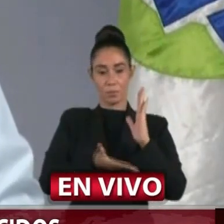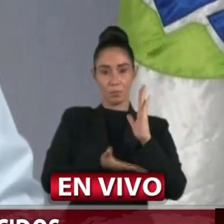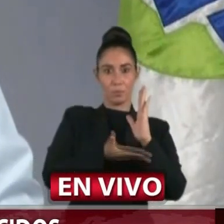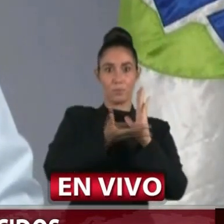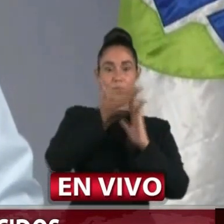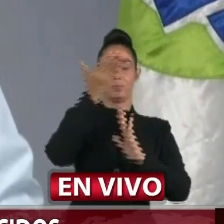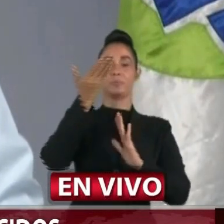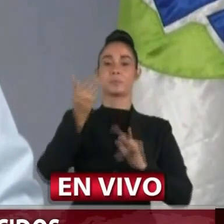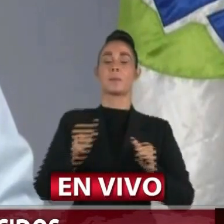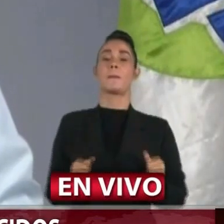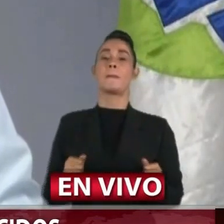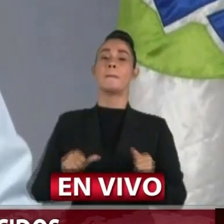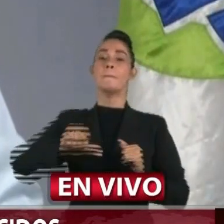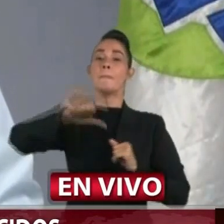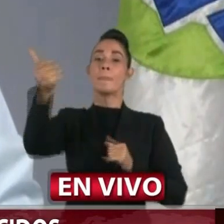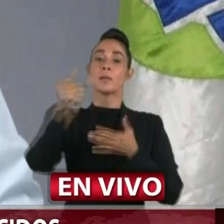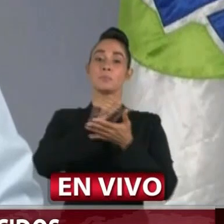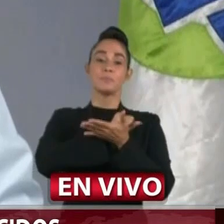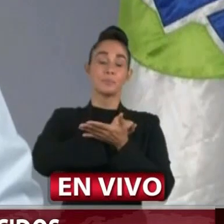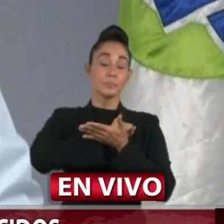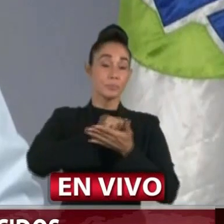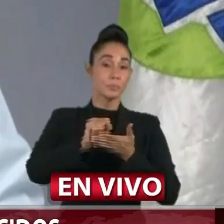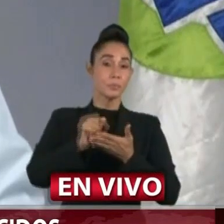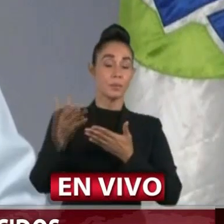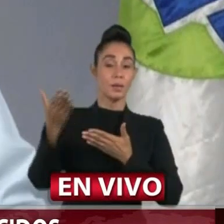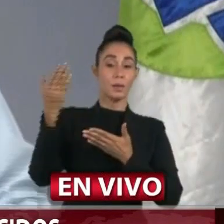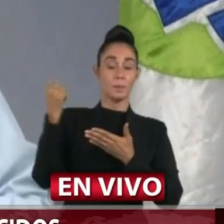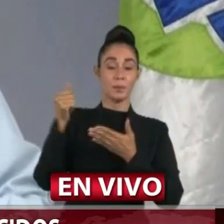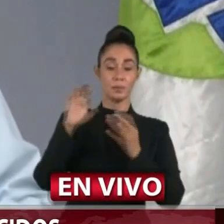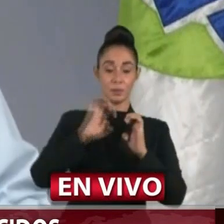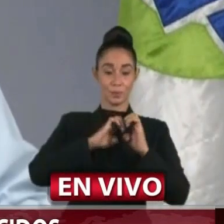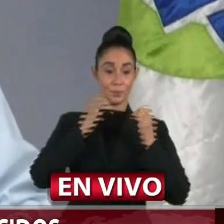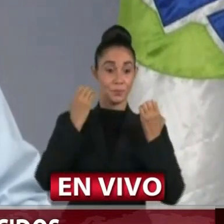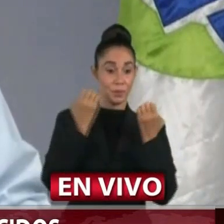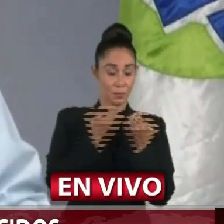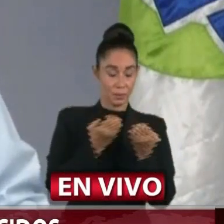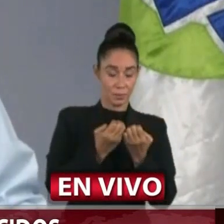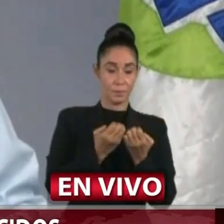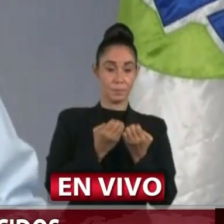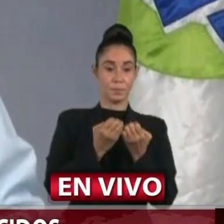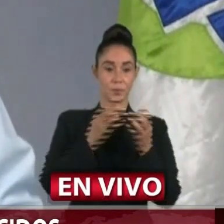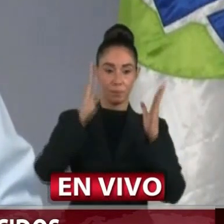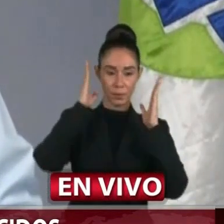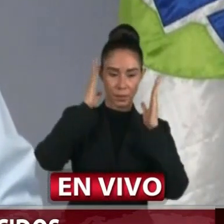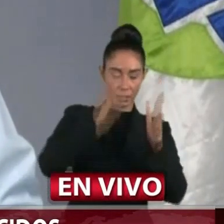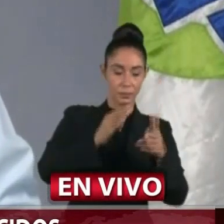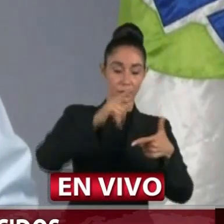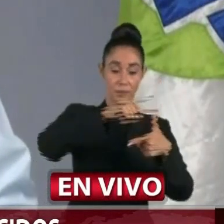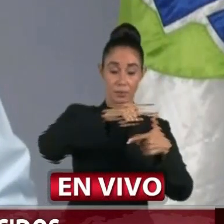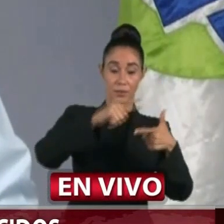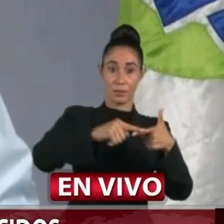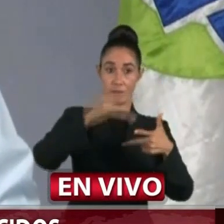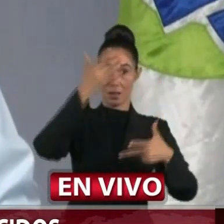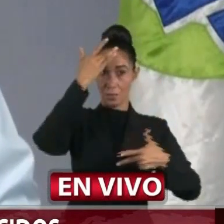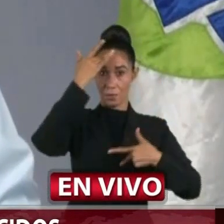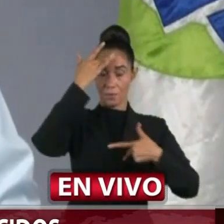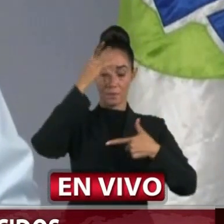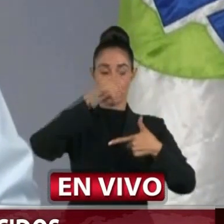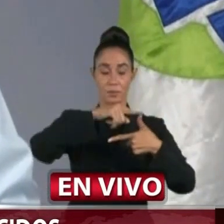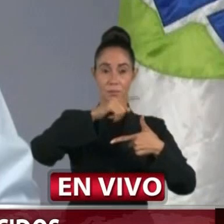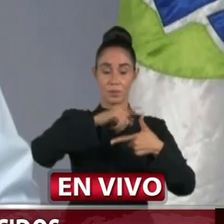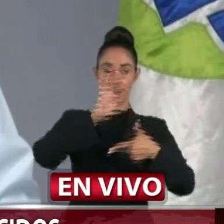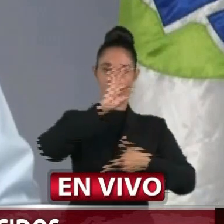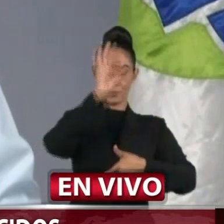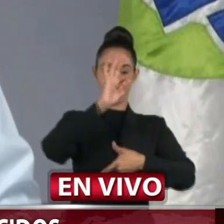pasada se ha hecho la directriz para prestar atención a estos dos fenómenos, de manera que esperamos en las